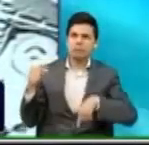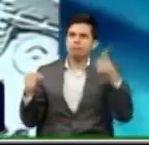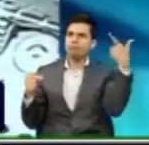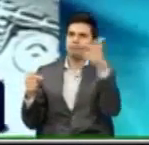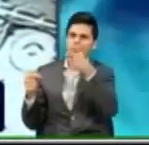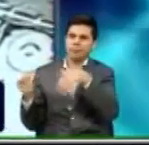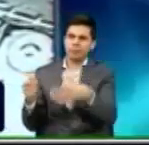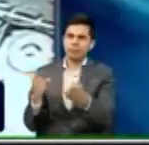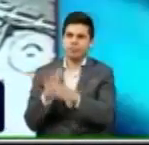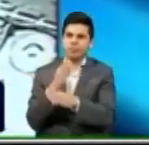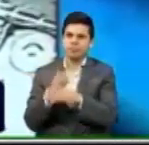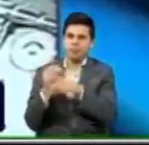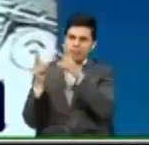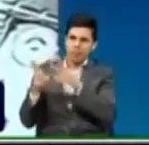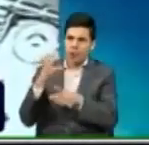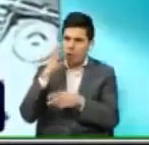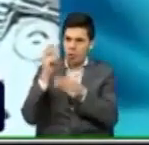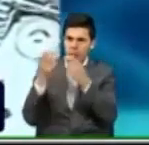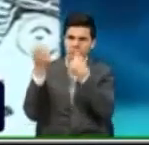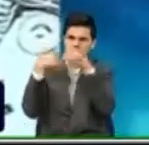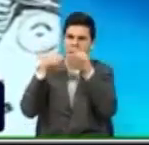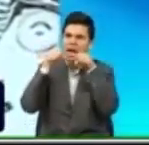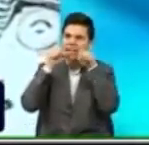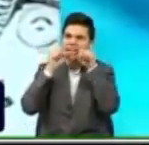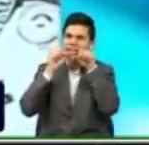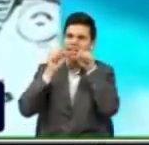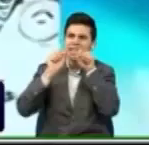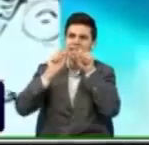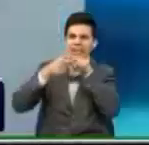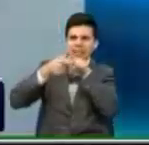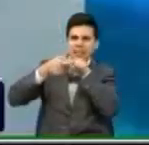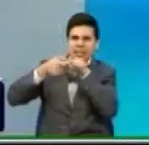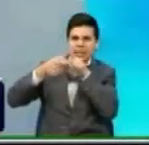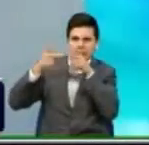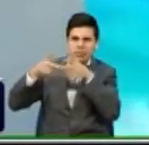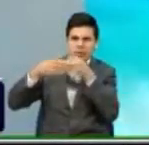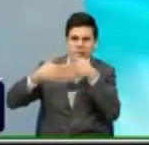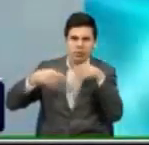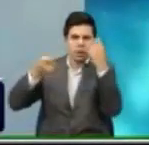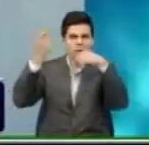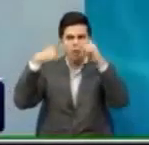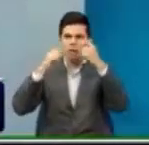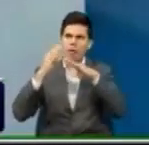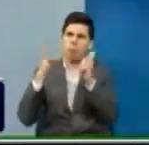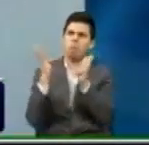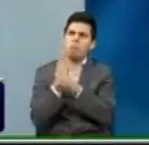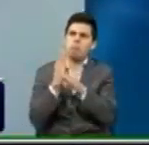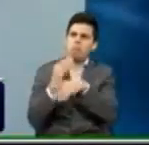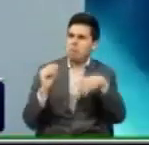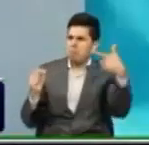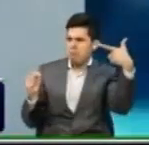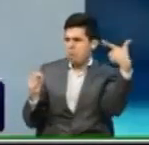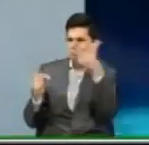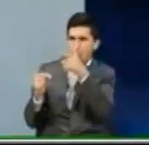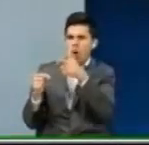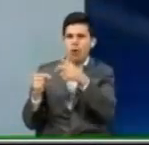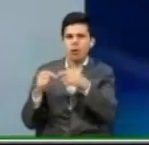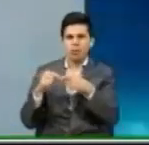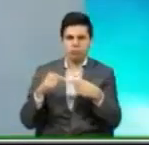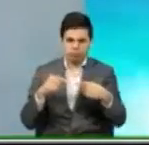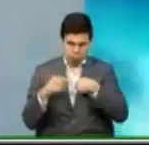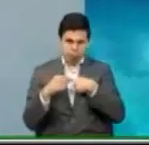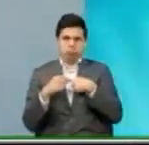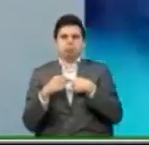un hecho de intolerancia fue asesinado un vendedor de mazorcas de la plaza de mercado. El trabajador informal, luego de una acalorada discusión, recibió un impacto con arma de fuego en el